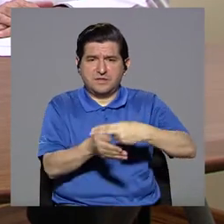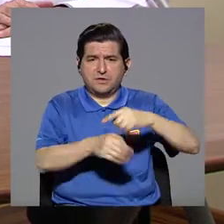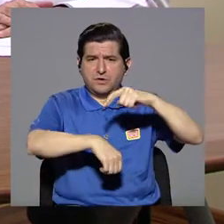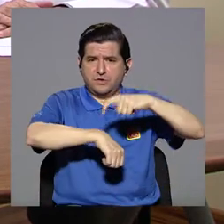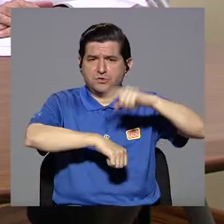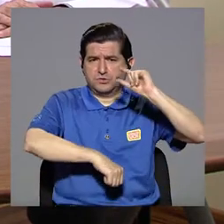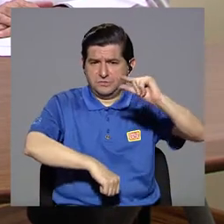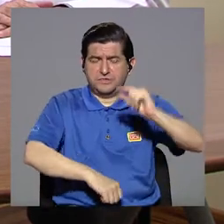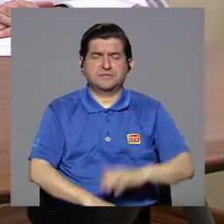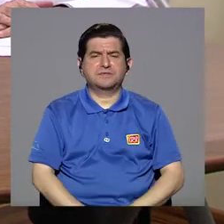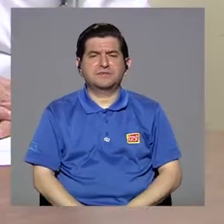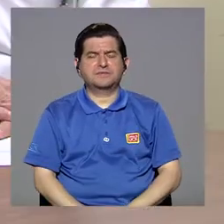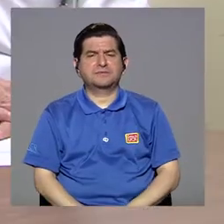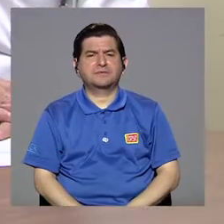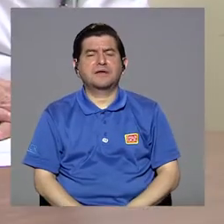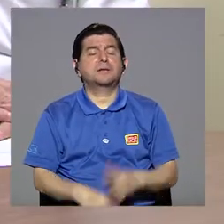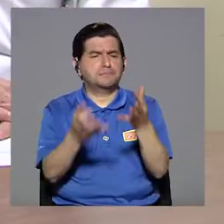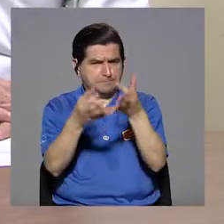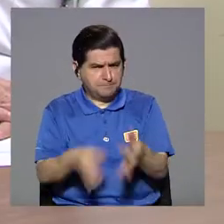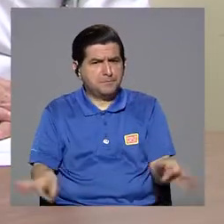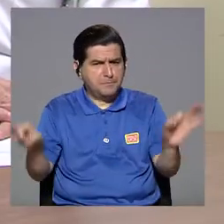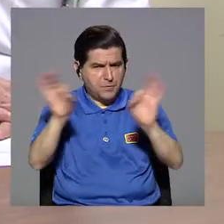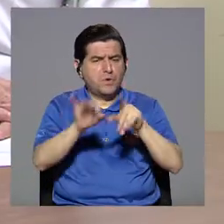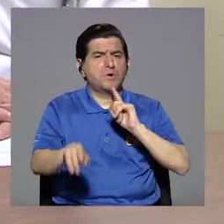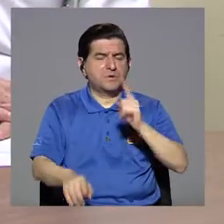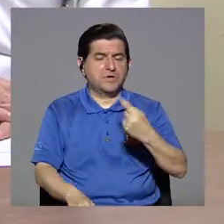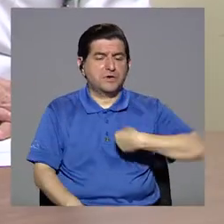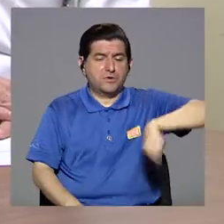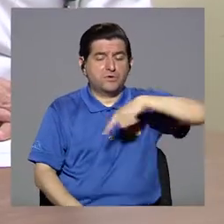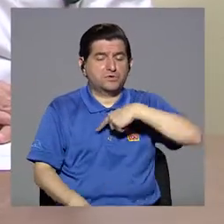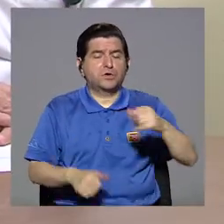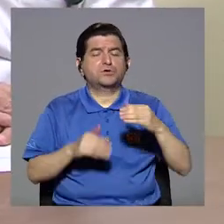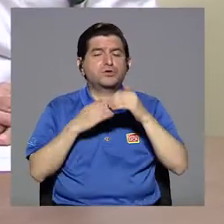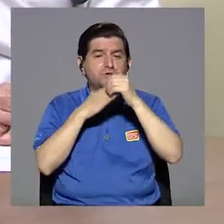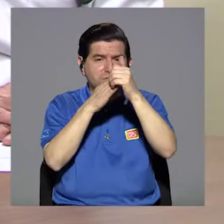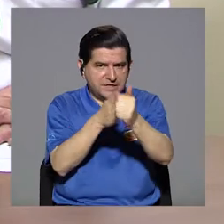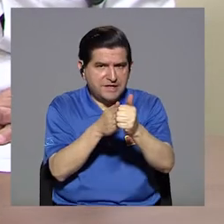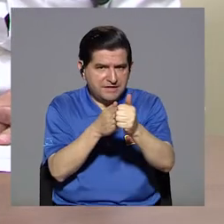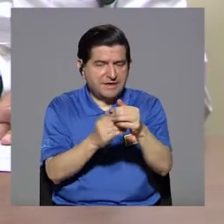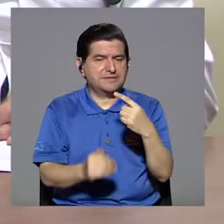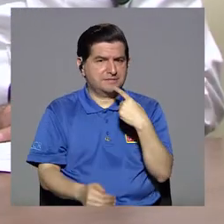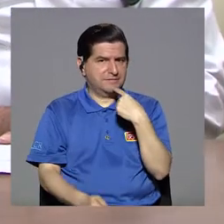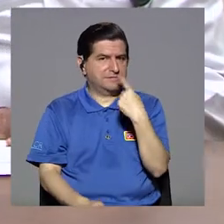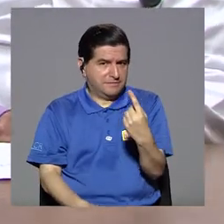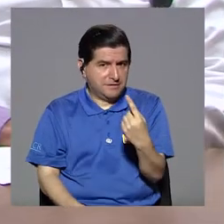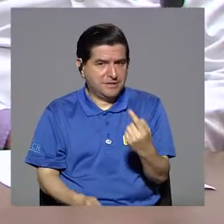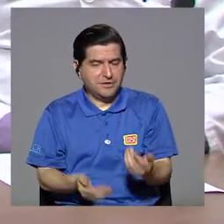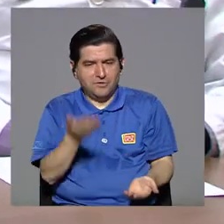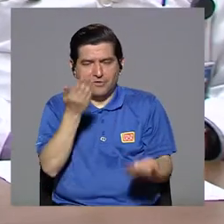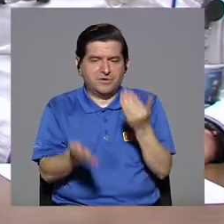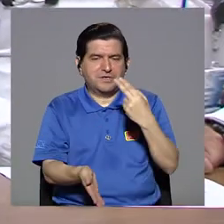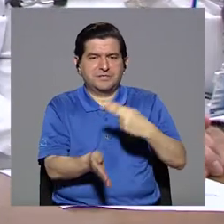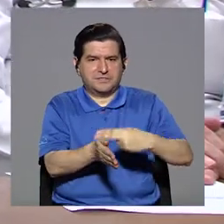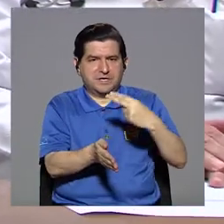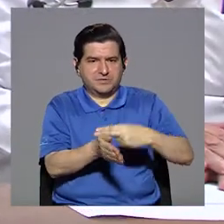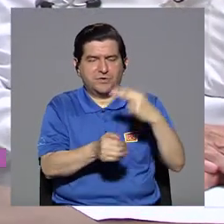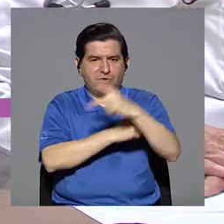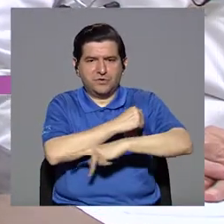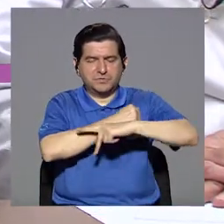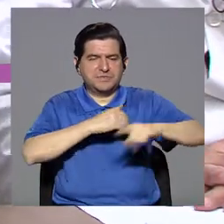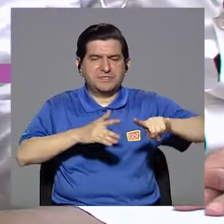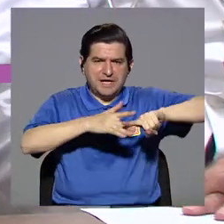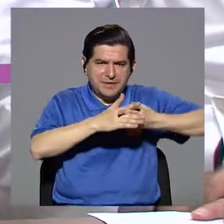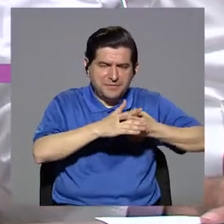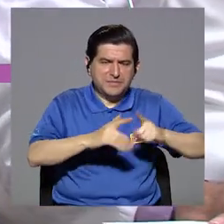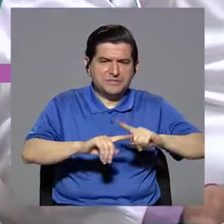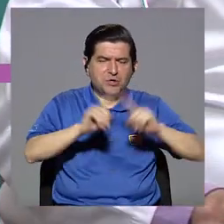hospital de día verdad entonces es muy importante yo digo que somos los pioneros aunque algún hospital del país